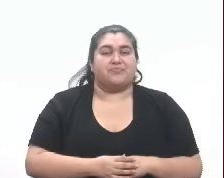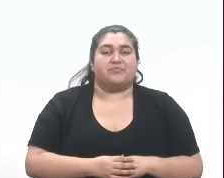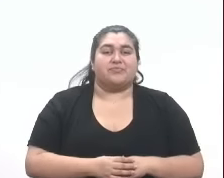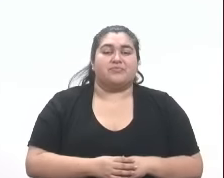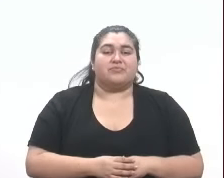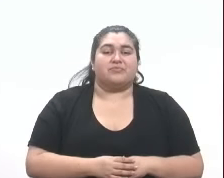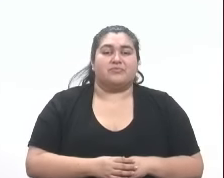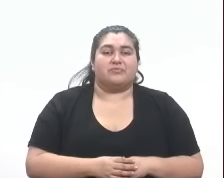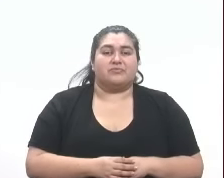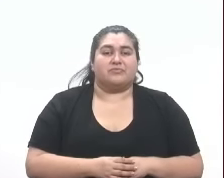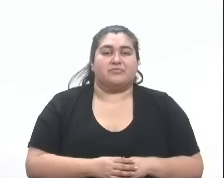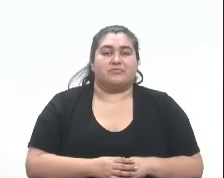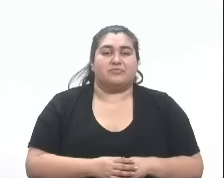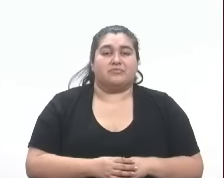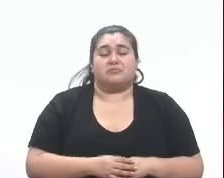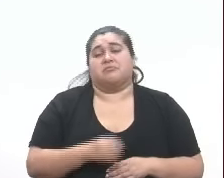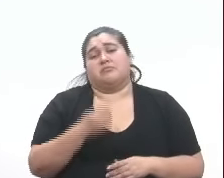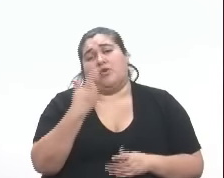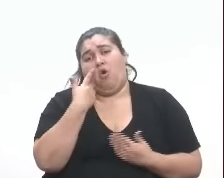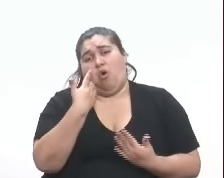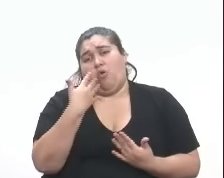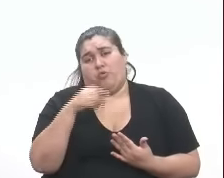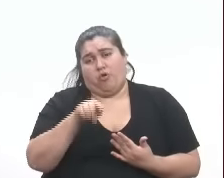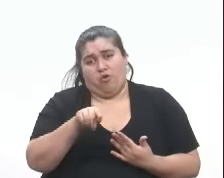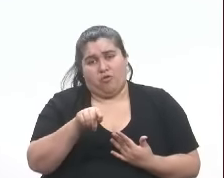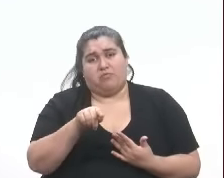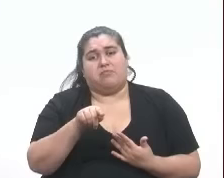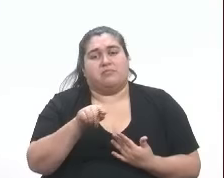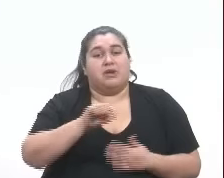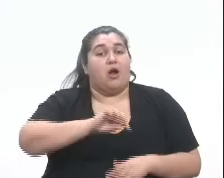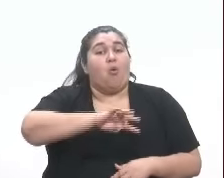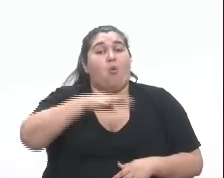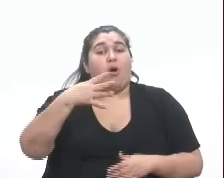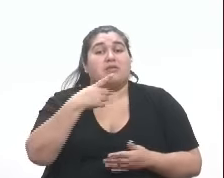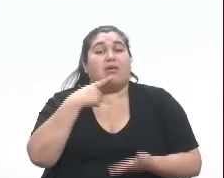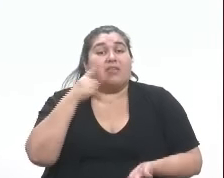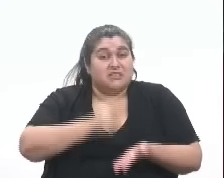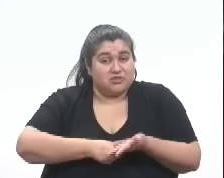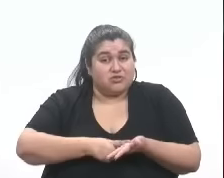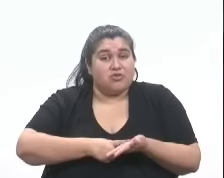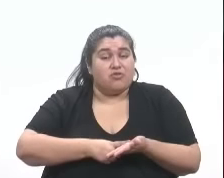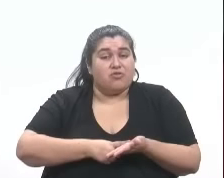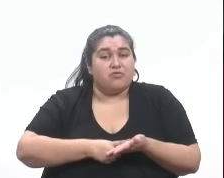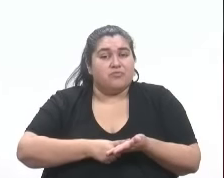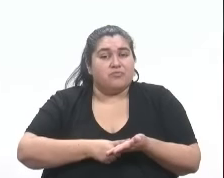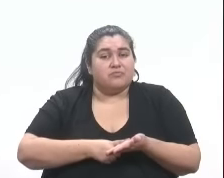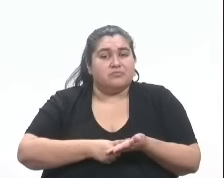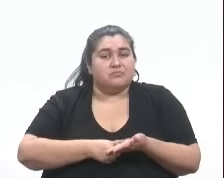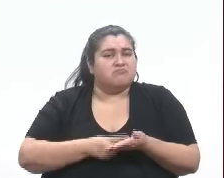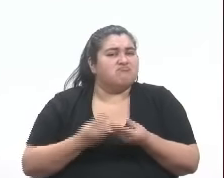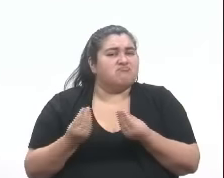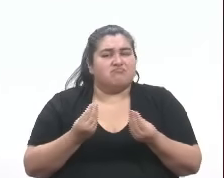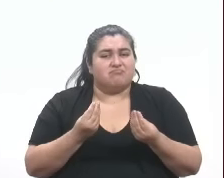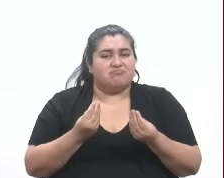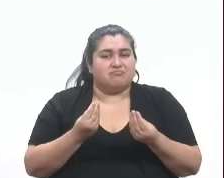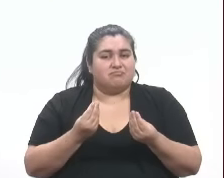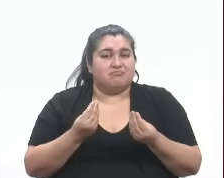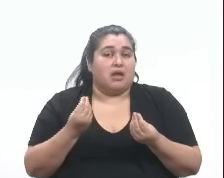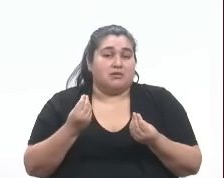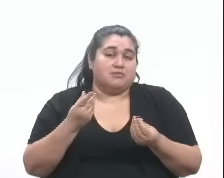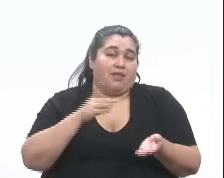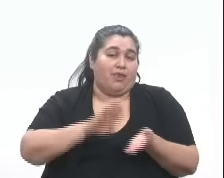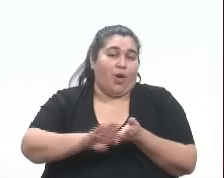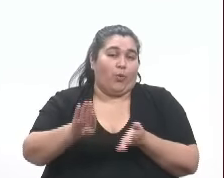Y obviamente, la cuarta medida que toma es comenzar a endeudar al país